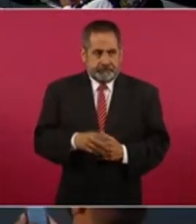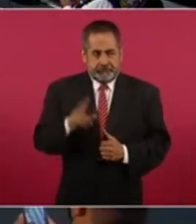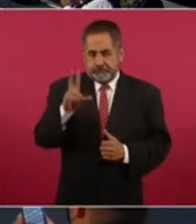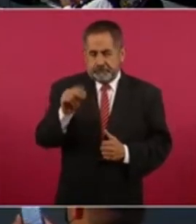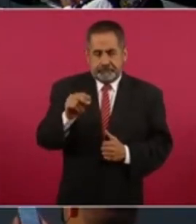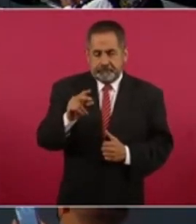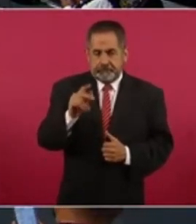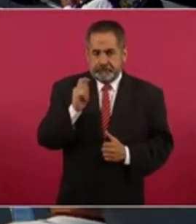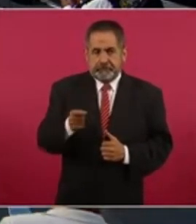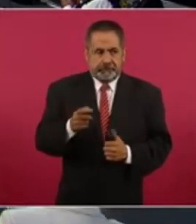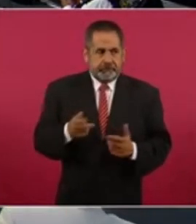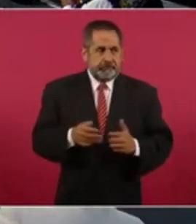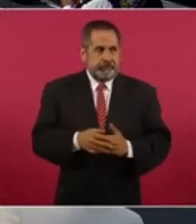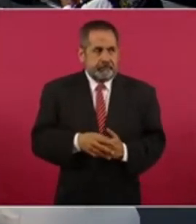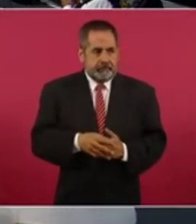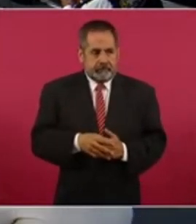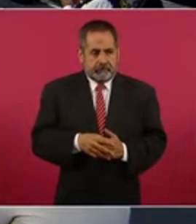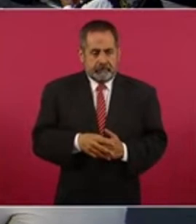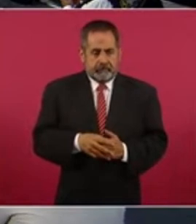ninguna